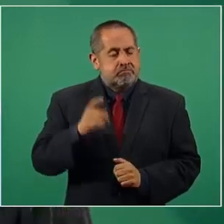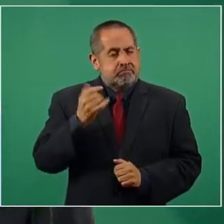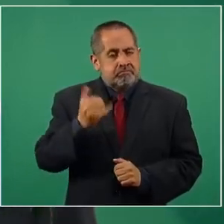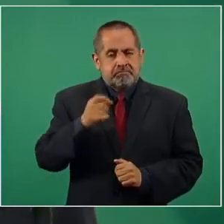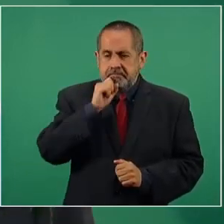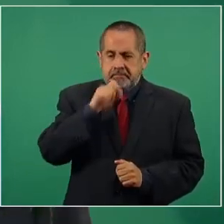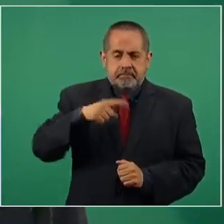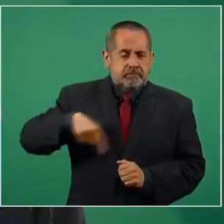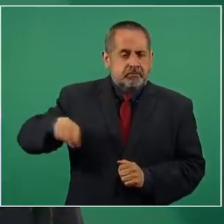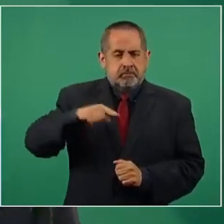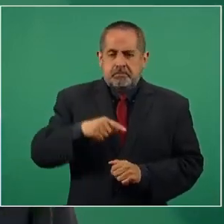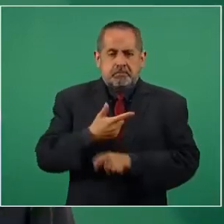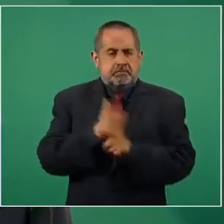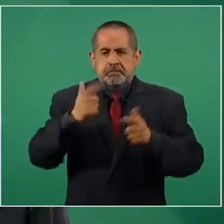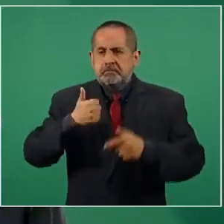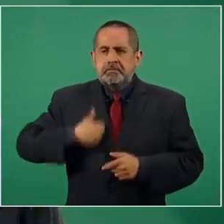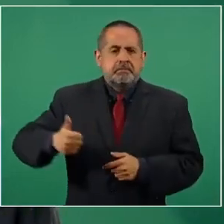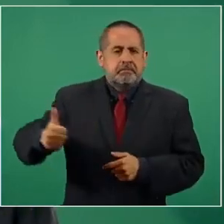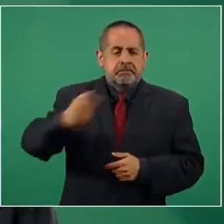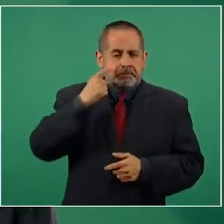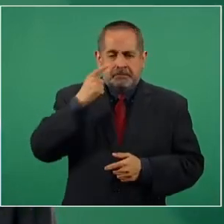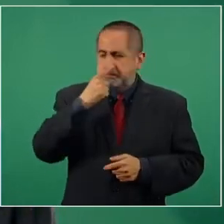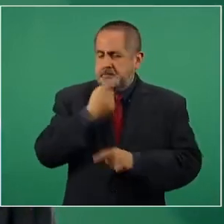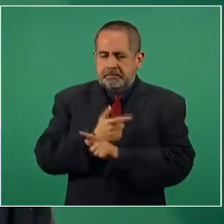somos libres.